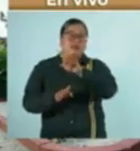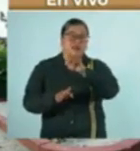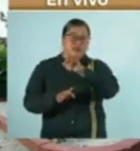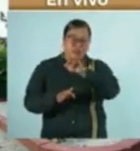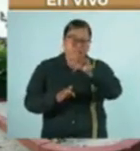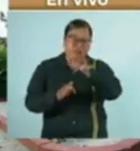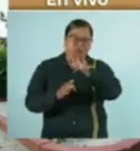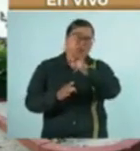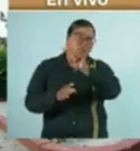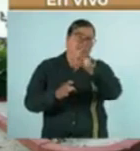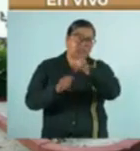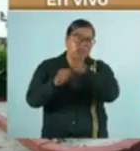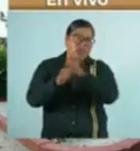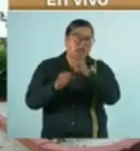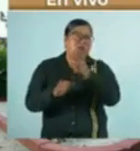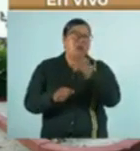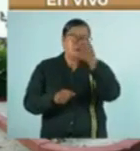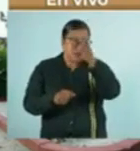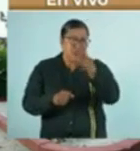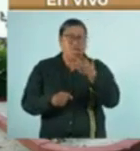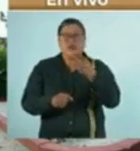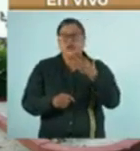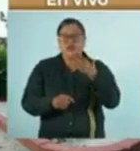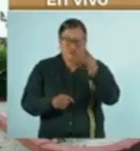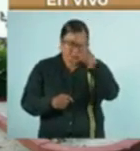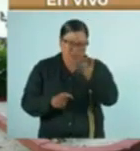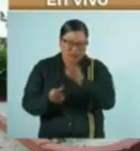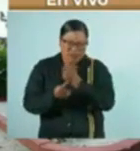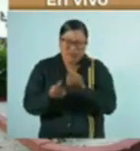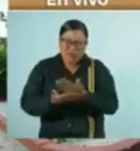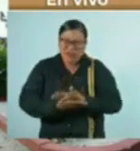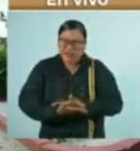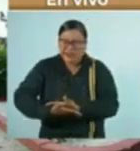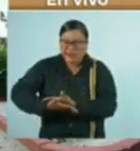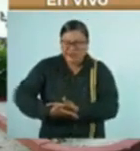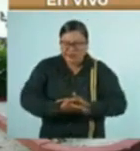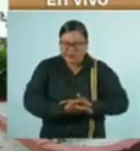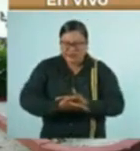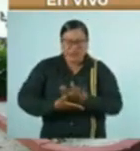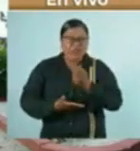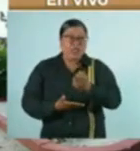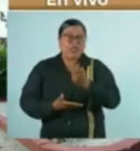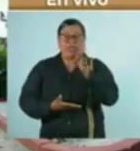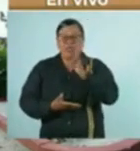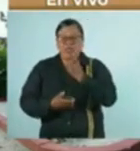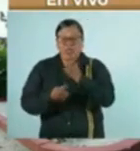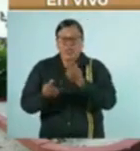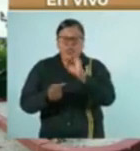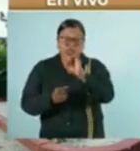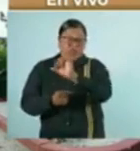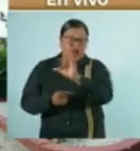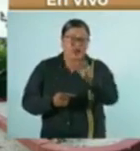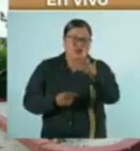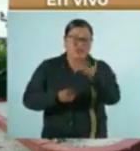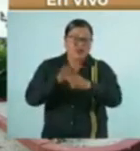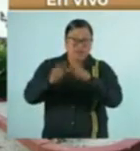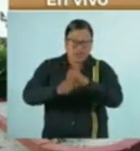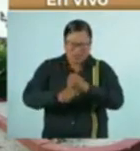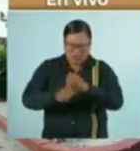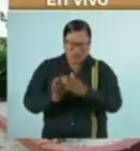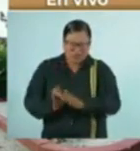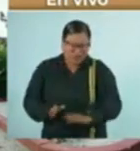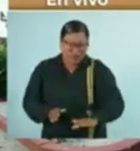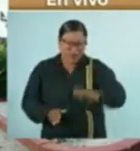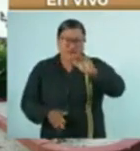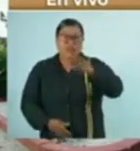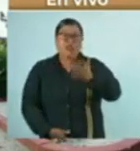llevó a cabo una feria de servicios para la primera infancia. La primera infancia son los niños y niñas de 0 a 6 años de edad, que muchas veces